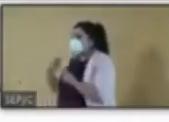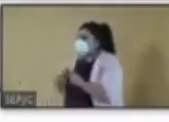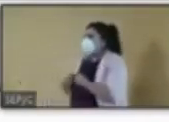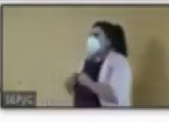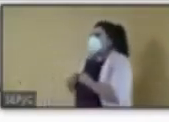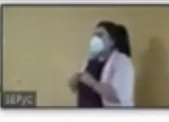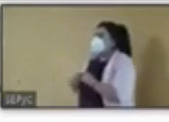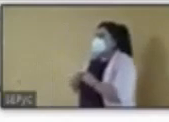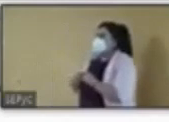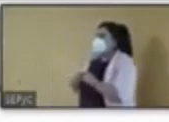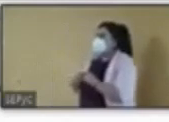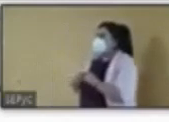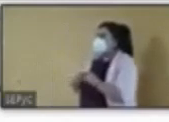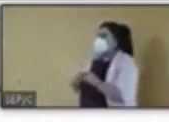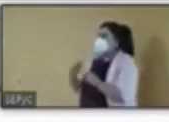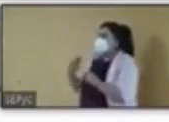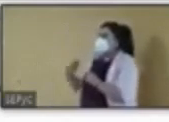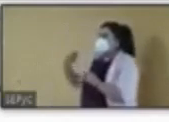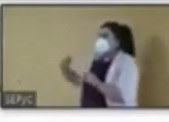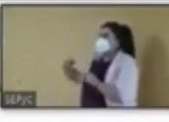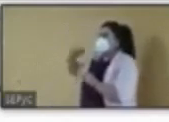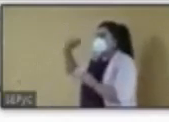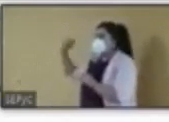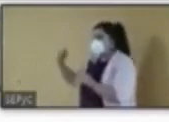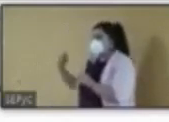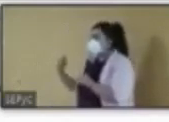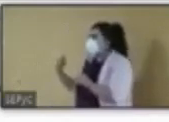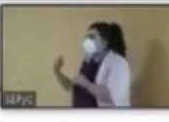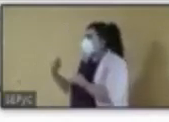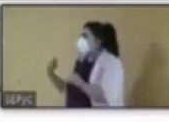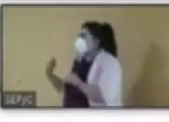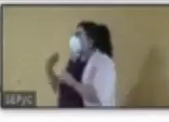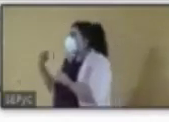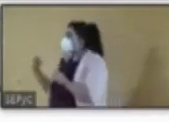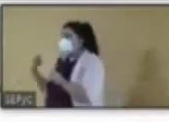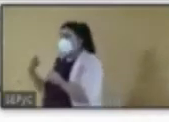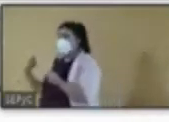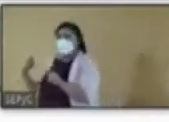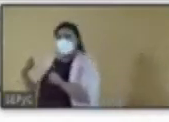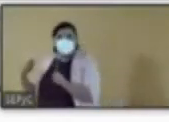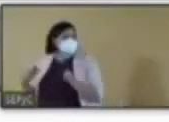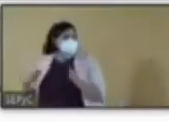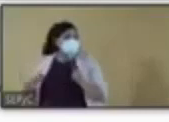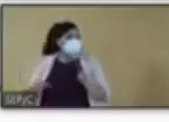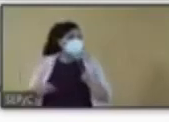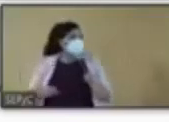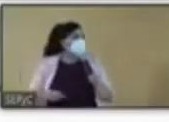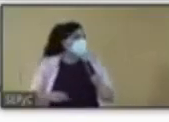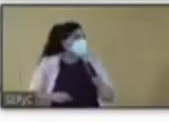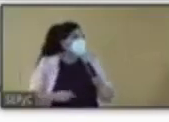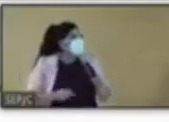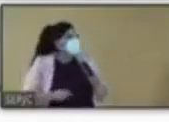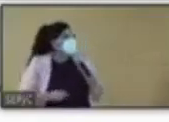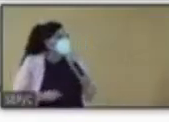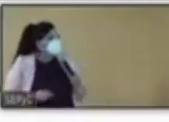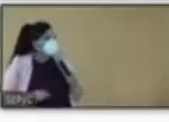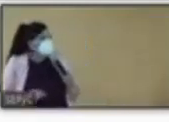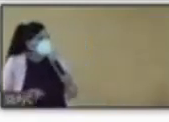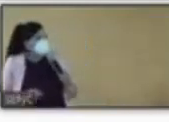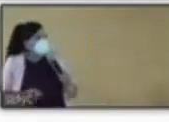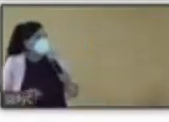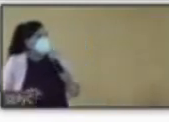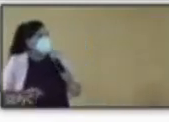nosotros nos permiten identificar entonces cuál es el dato que sí debía insertarse dentro de la propia declaración. Una